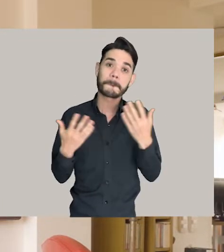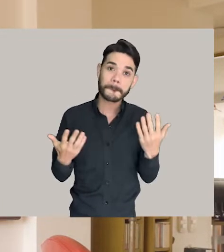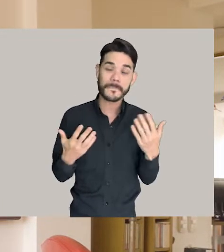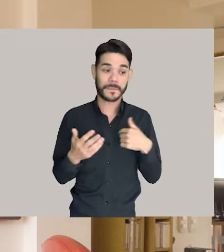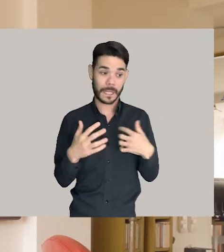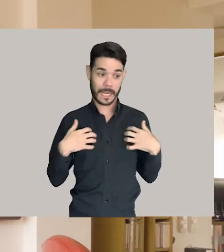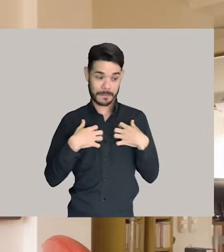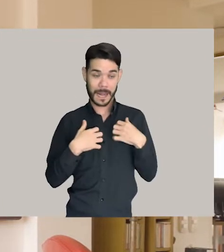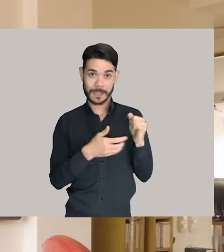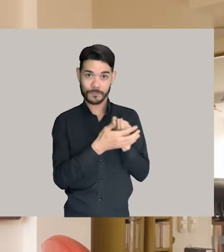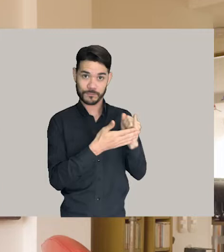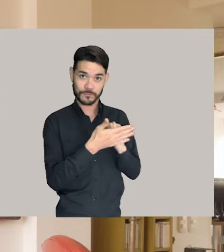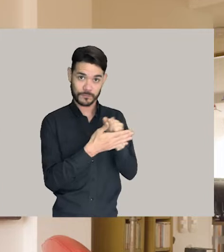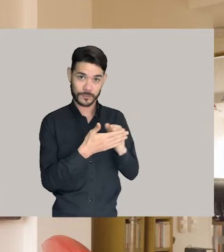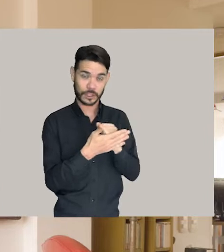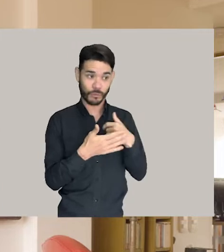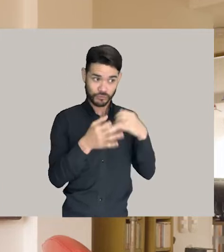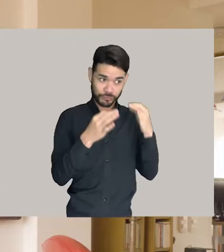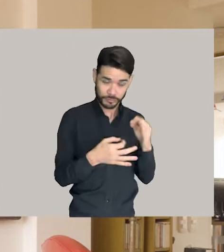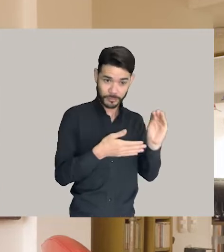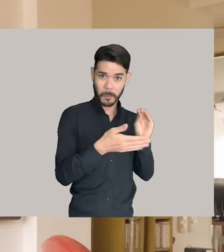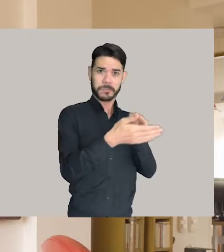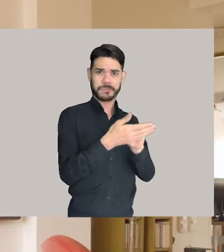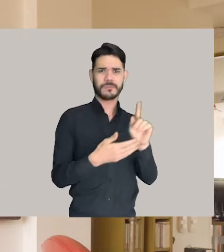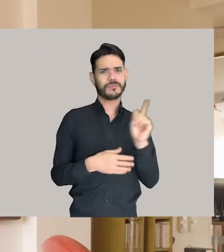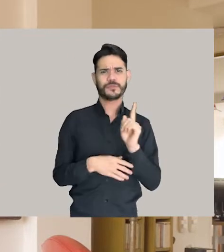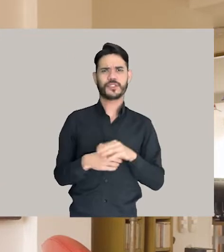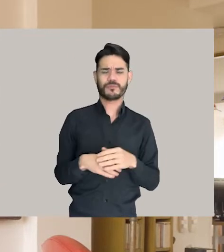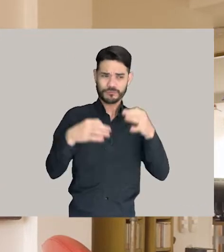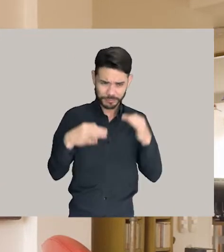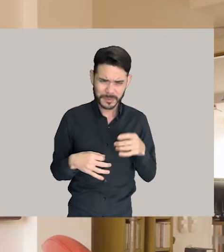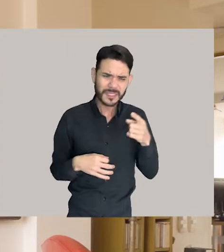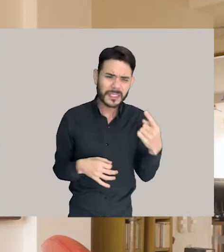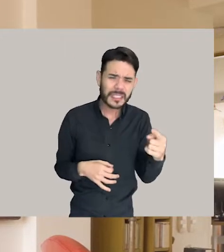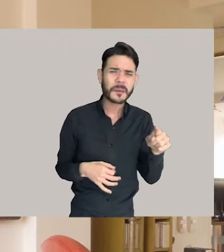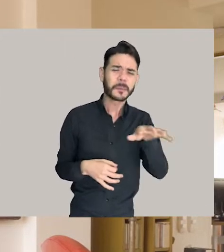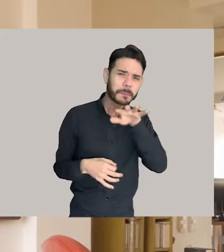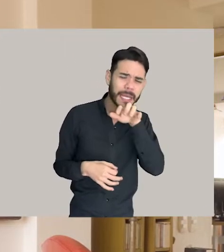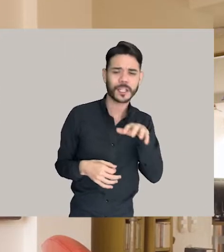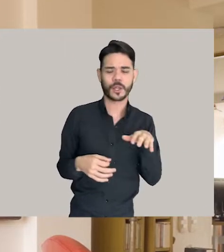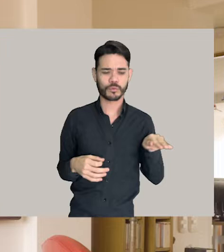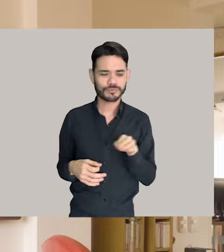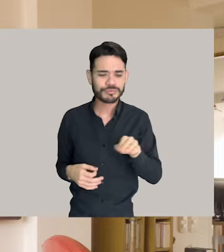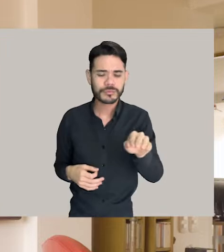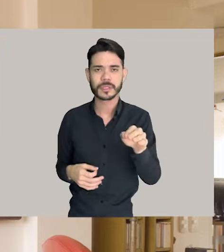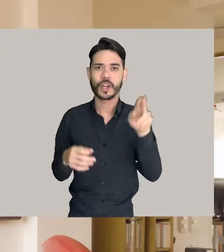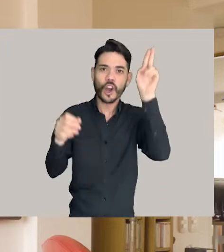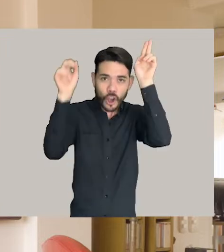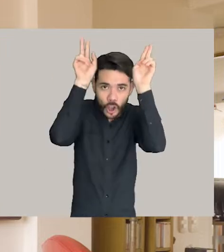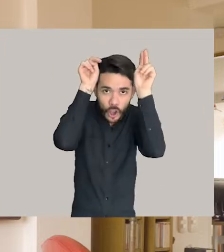dibujé no son muy definibles, es decir, no son exactamente un perrito, un ratón, un conejo, un burro,